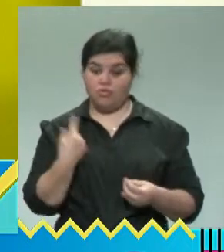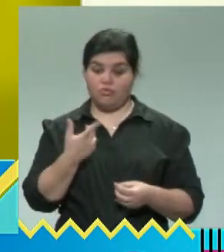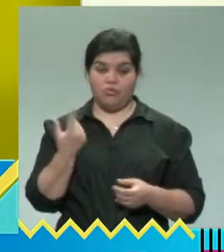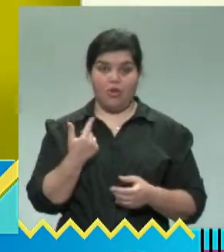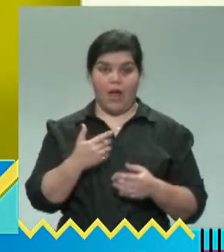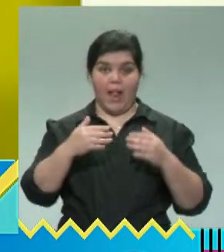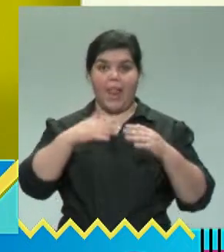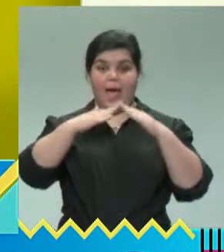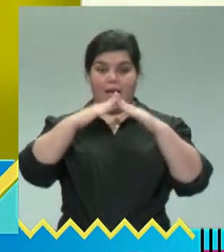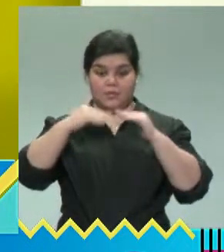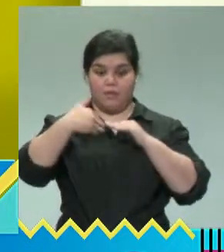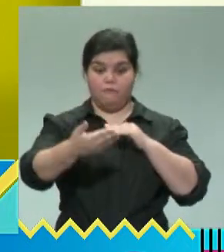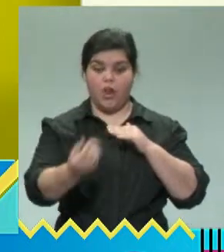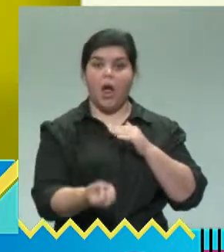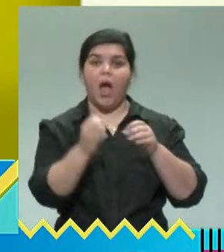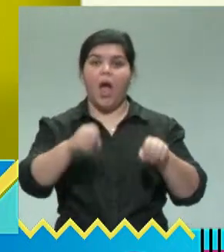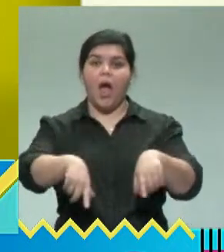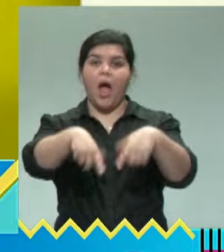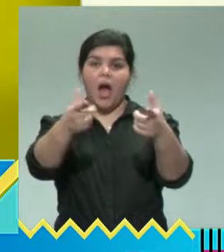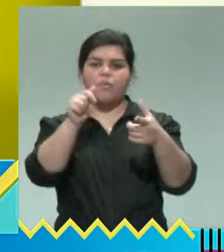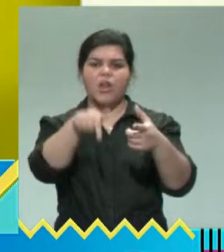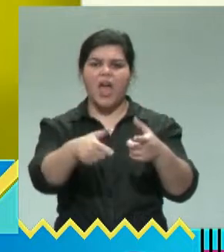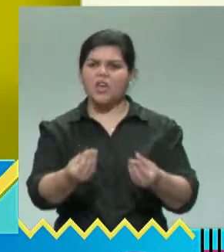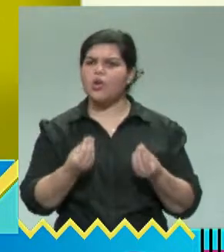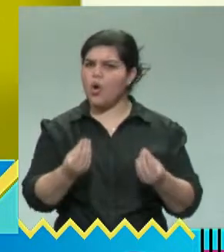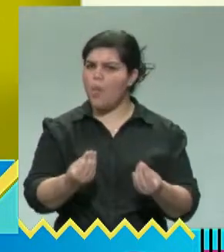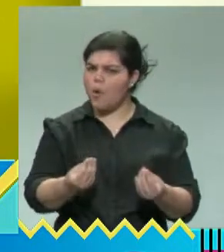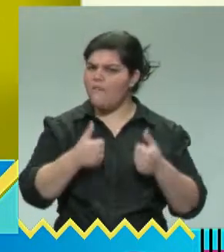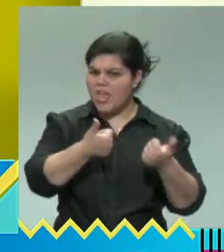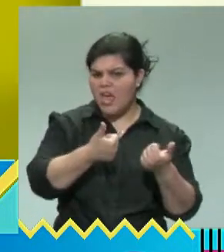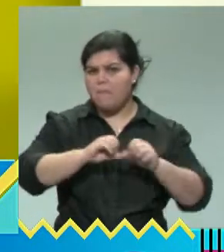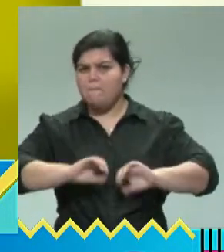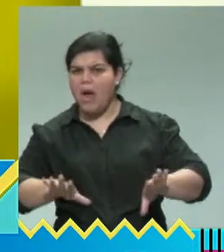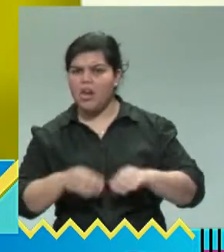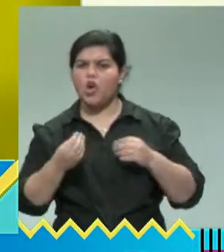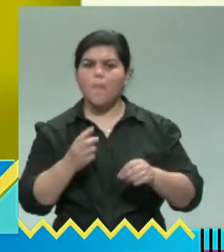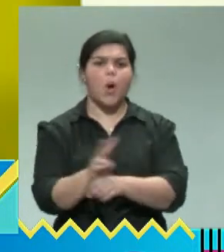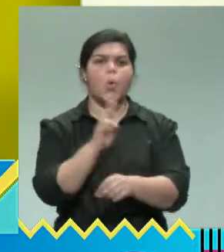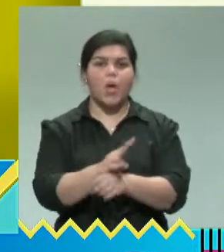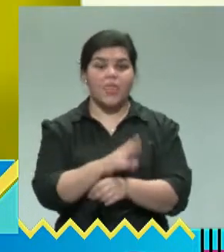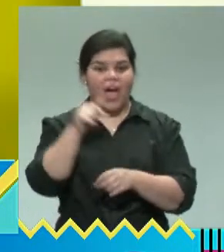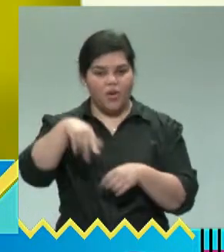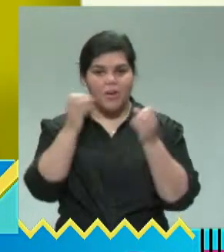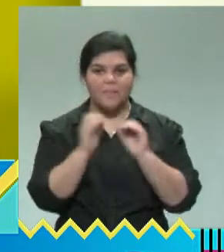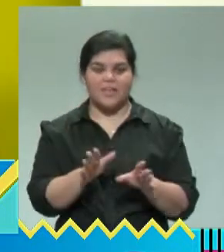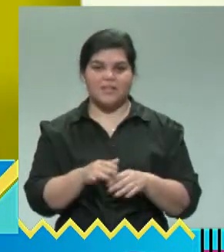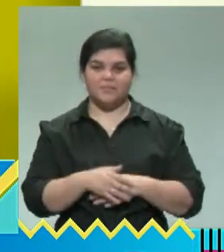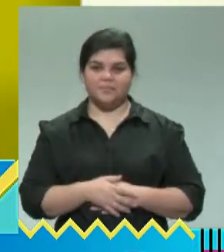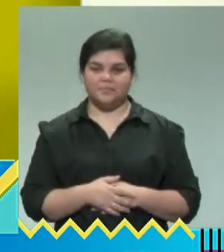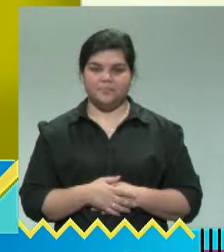casa un árbol y en toda la provincia. ¿Y qué se está haciendo justamente para la preservación de los mismos? Así arrancamos Distintos Parecidos.